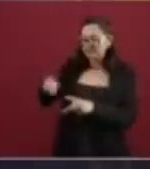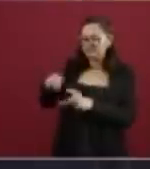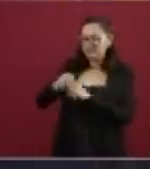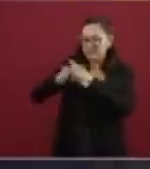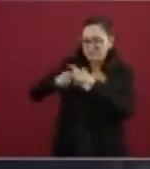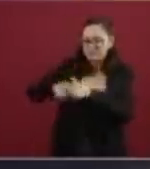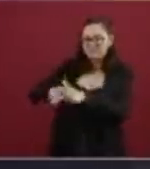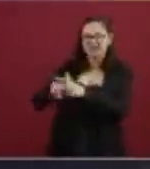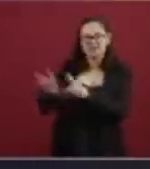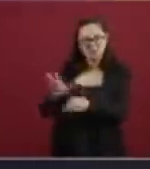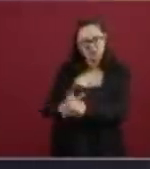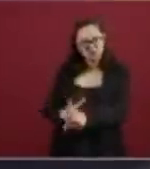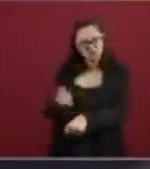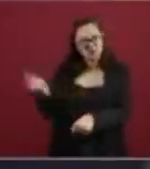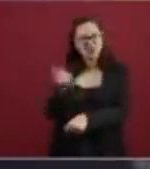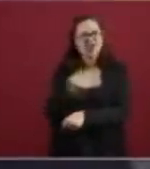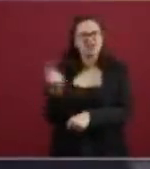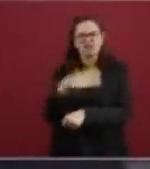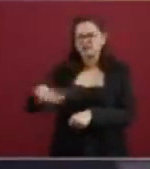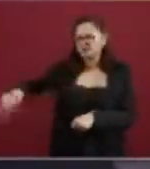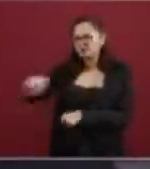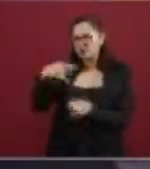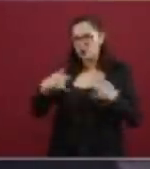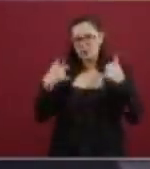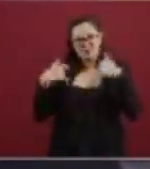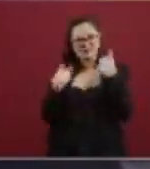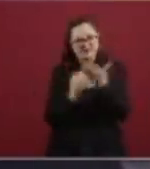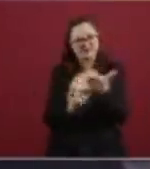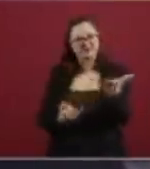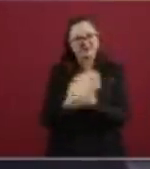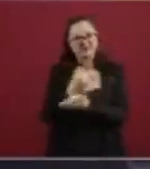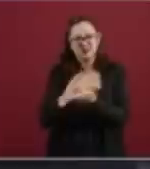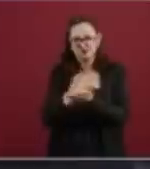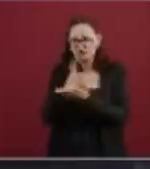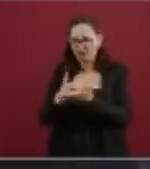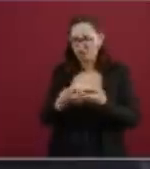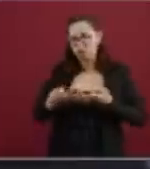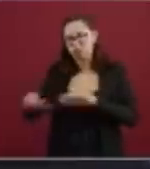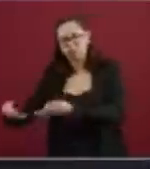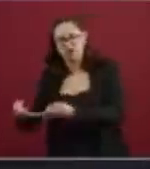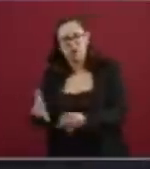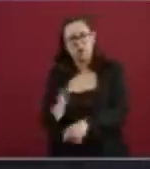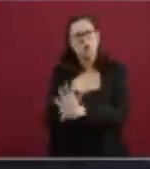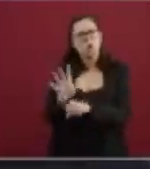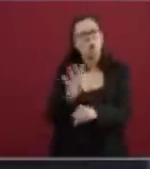sí optan por las drogas? ¿Por qué